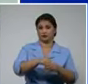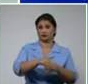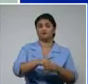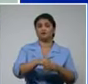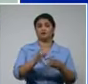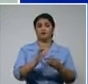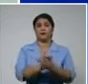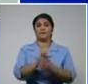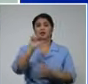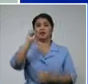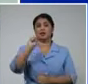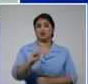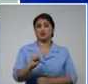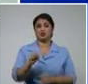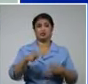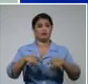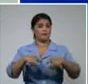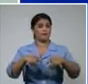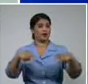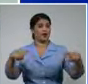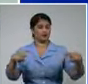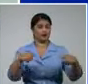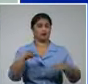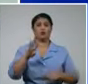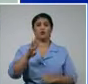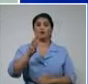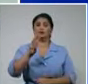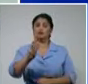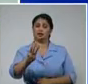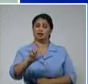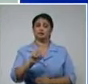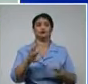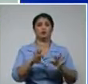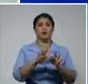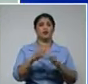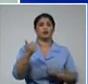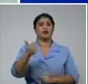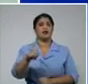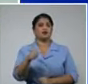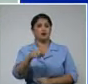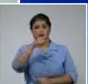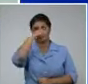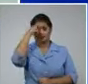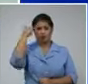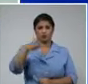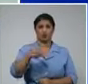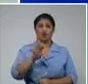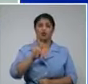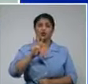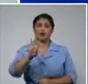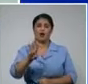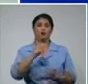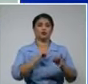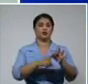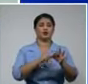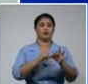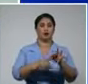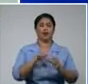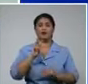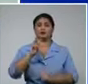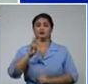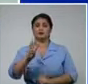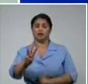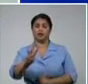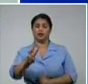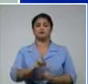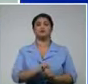número, 43, Guines con 10, San José con 4, Quibicán con 3, Santa Cruz del Norte con